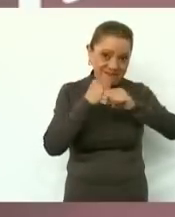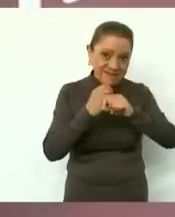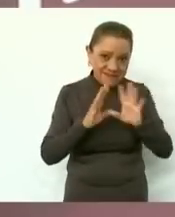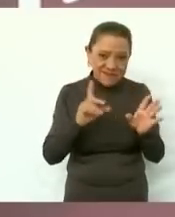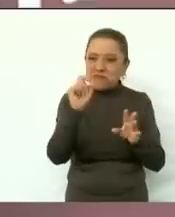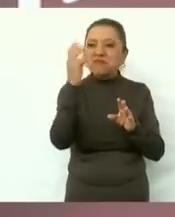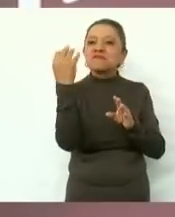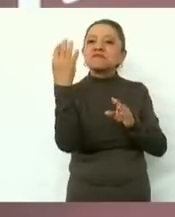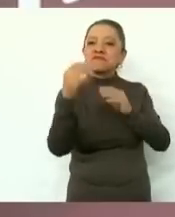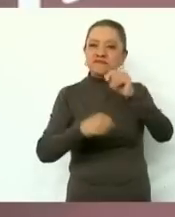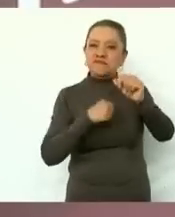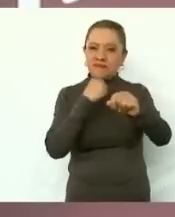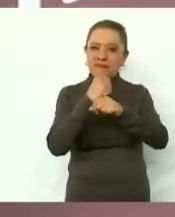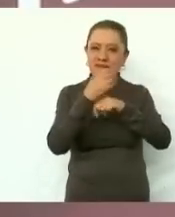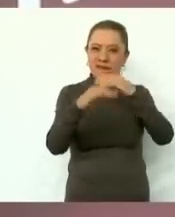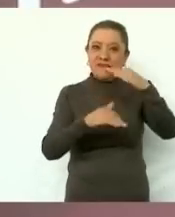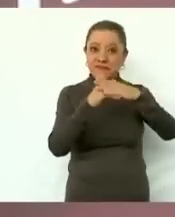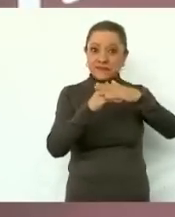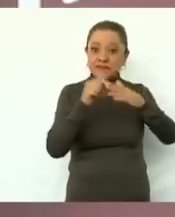convenio que se firmó.